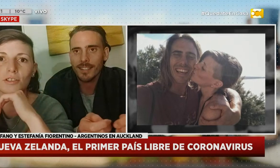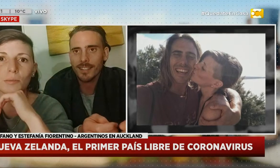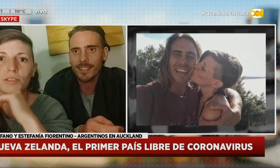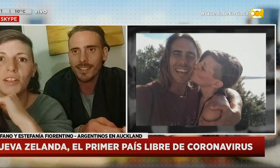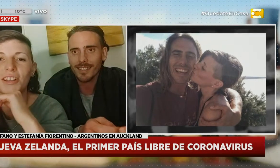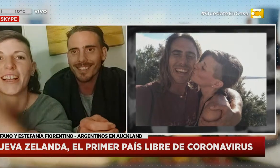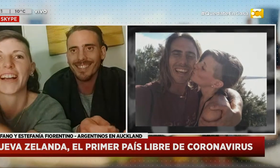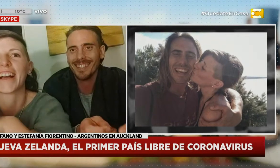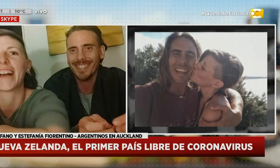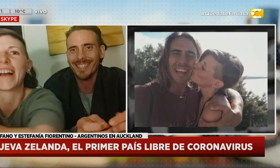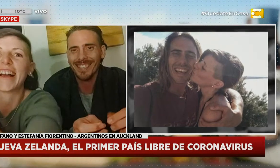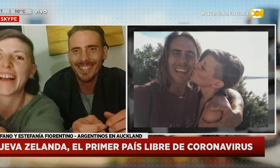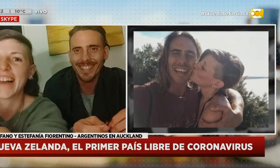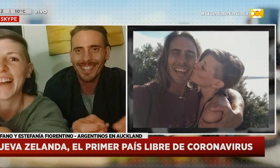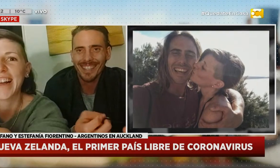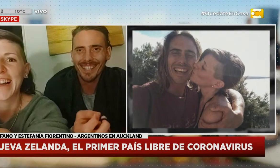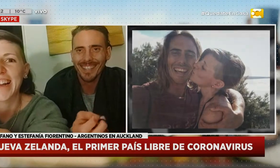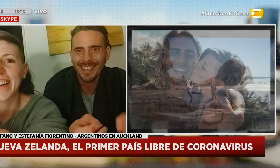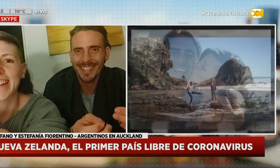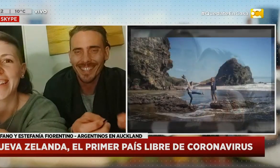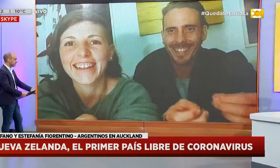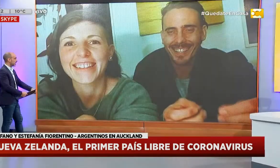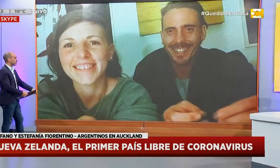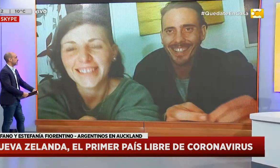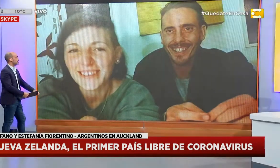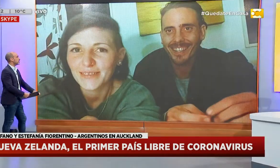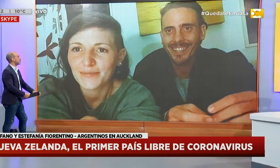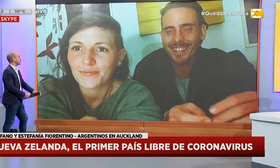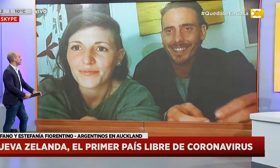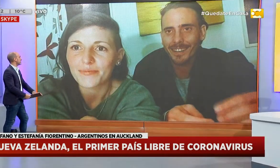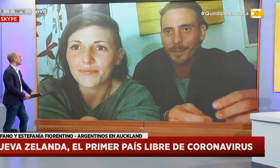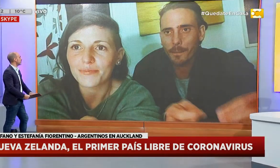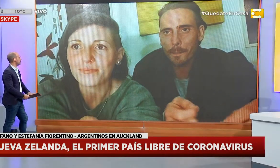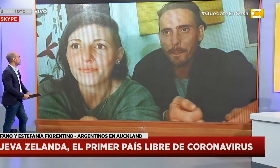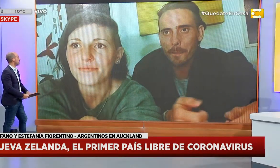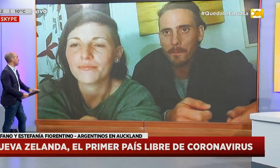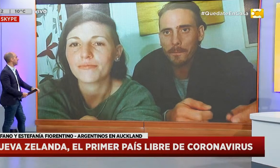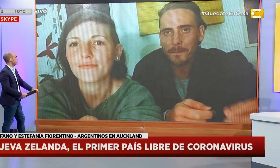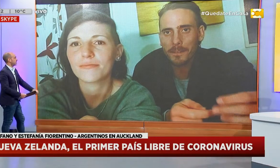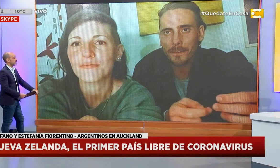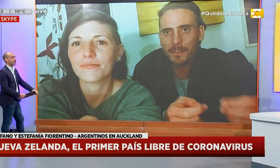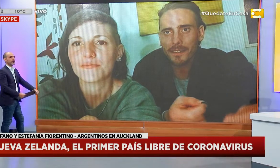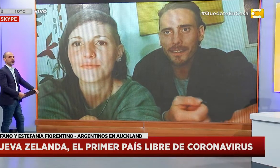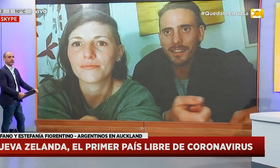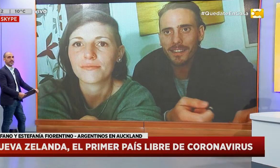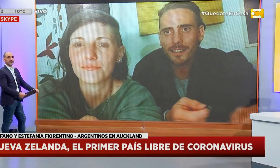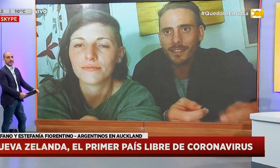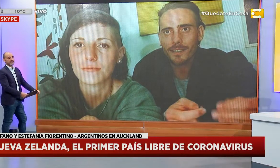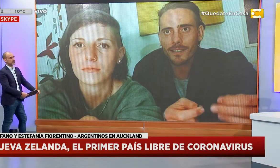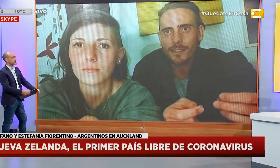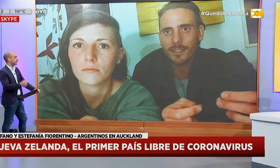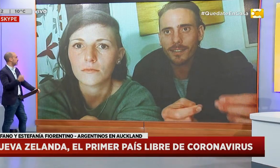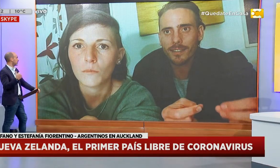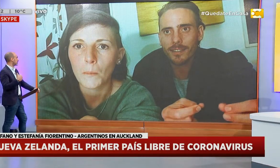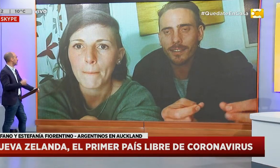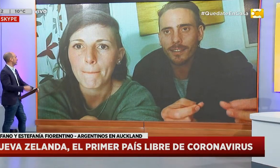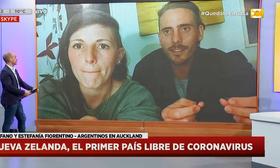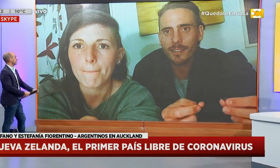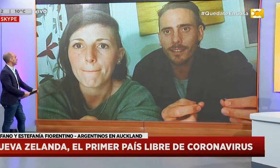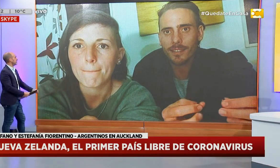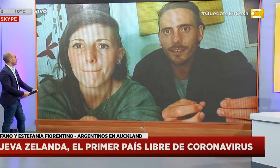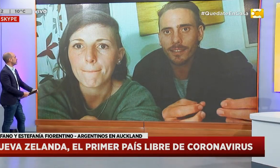donde nos conocimos. Claro, claro. Y la última pregunta. Ya nos quedó claro que la vida ya, la nueva normalidad se parece mucho a la